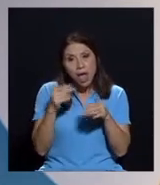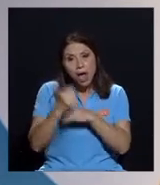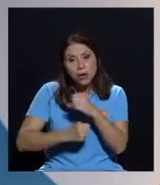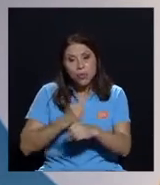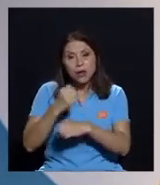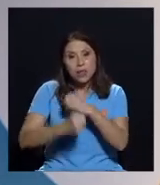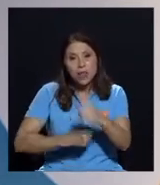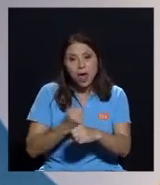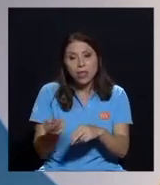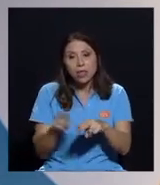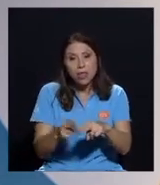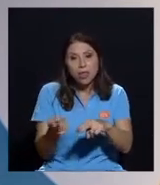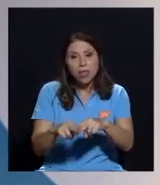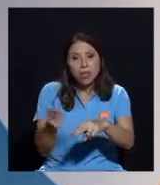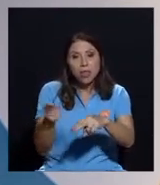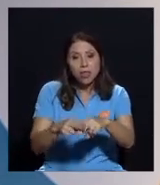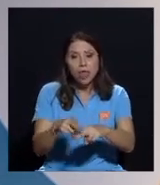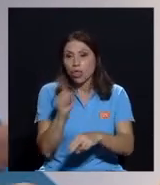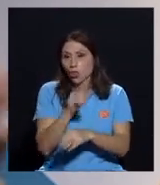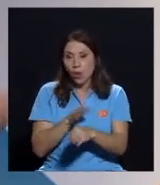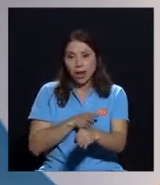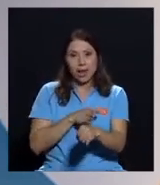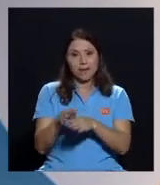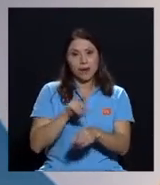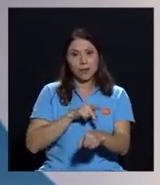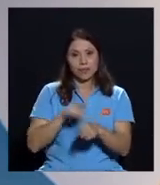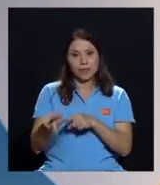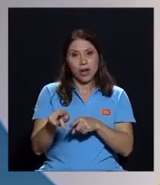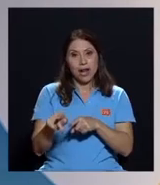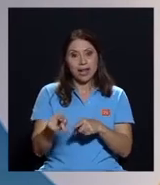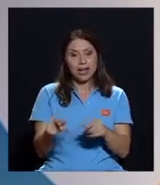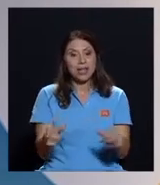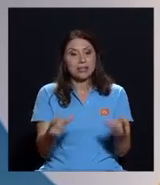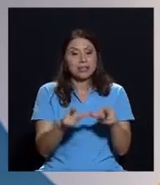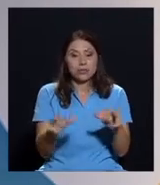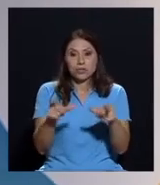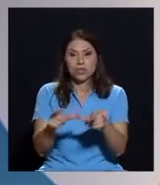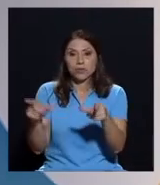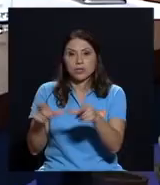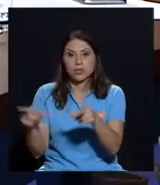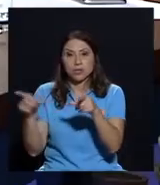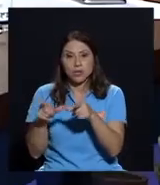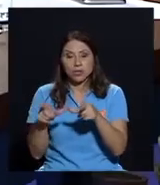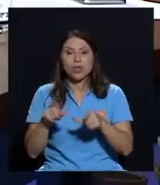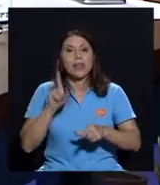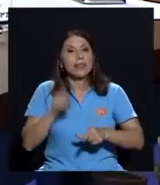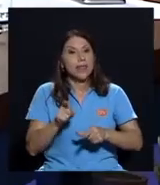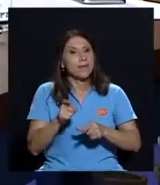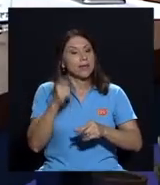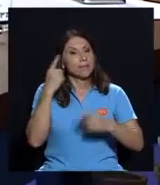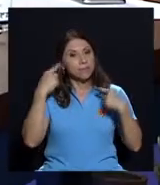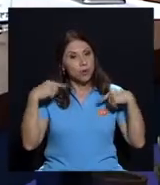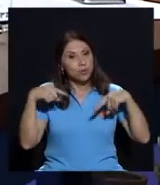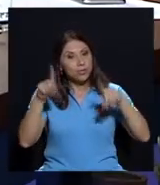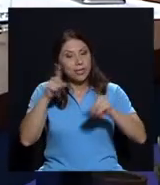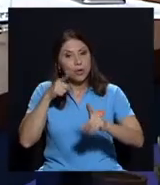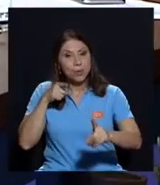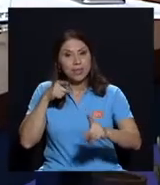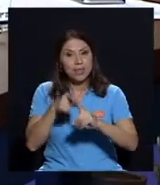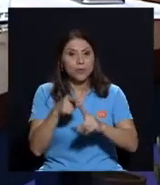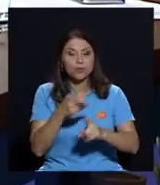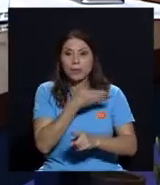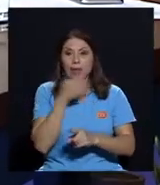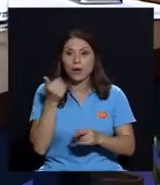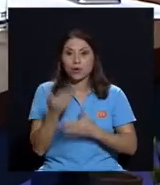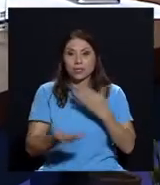profesional que es acumular títulos que sean esos los únicos incentivos sino a la eficiencia a conseguir objetivos a dar un mejor servicio a los